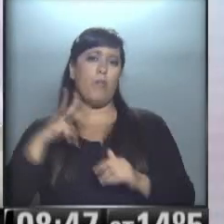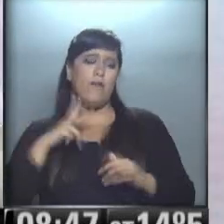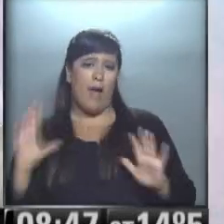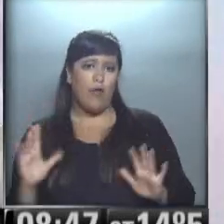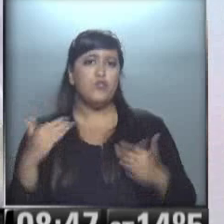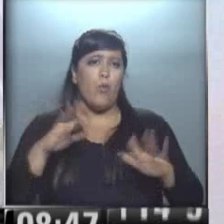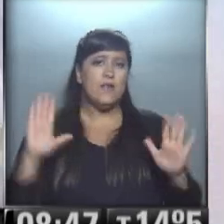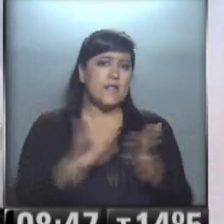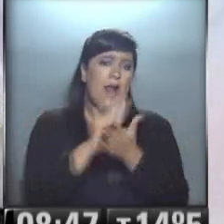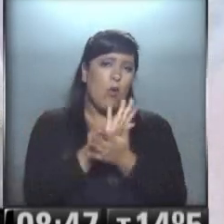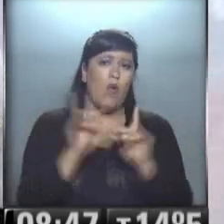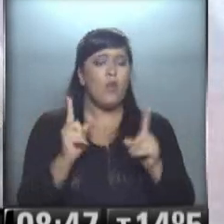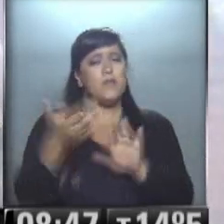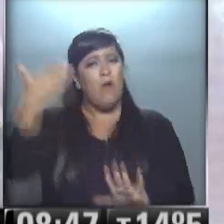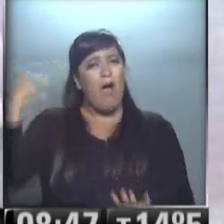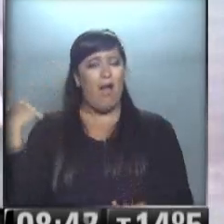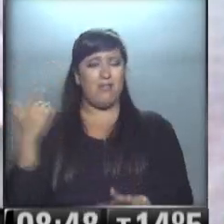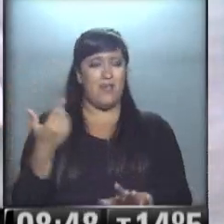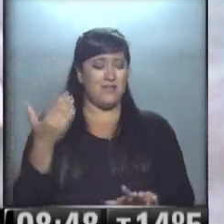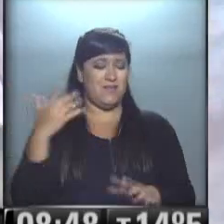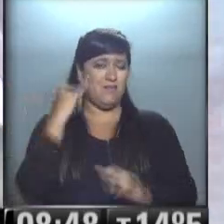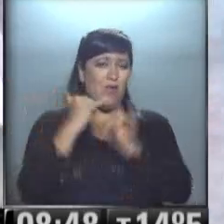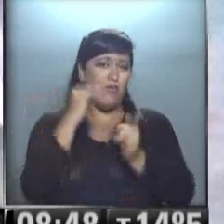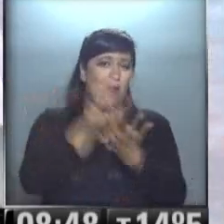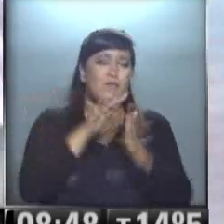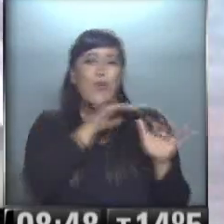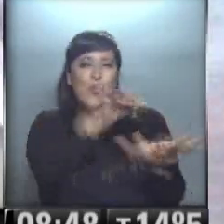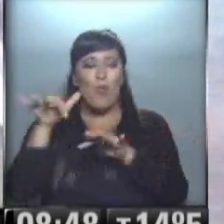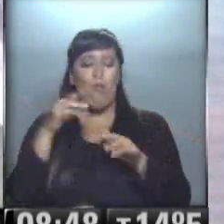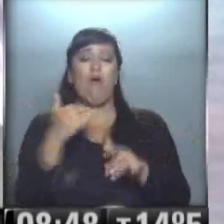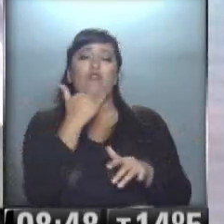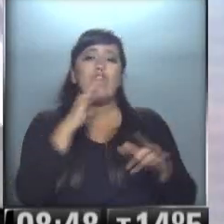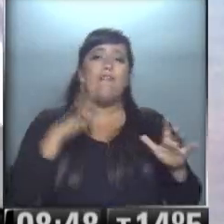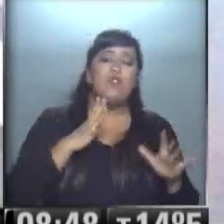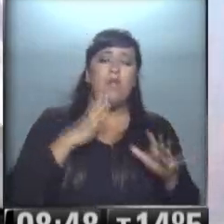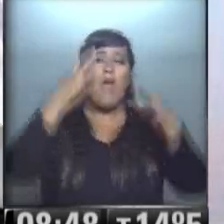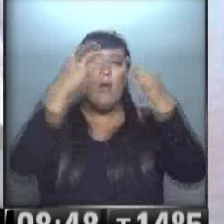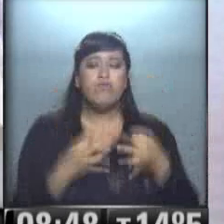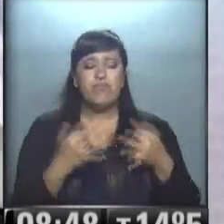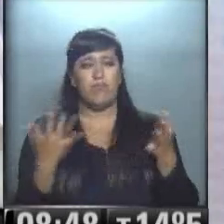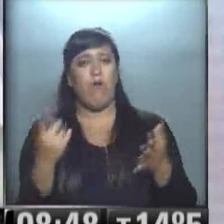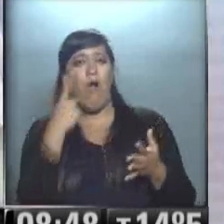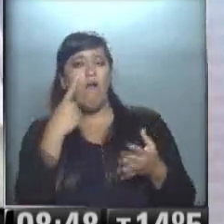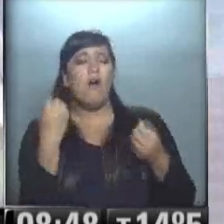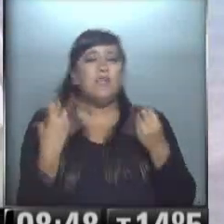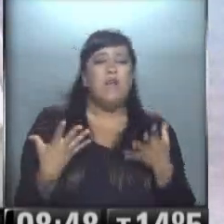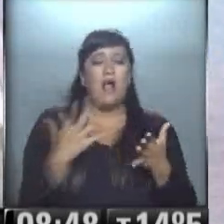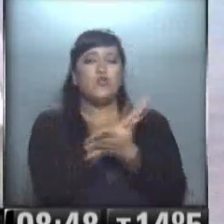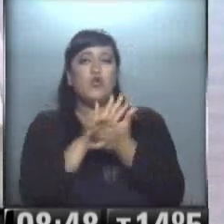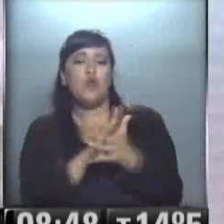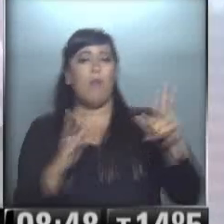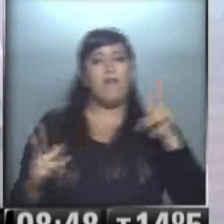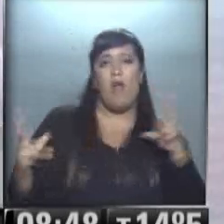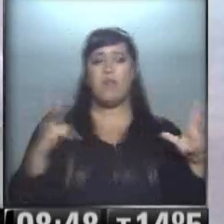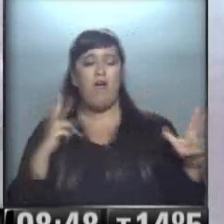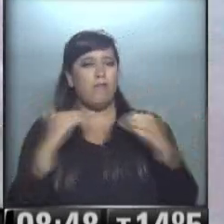que se venía hablando en estas últimas horas que y en realidad no se sabe en este momento en qué instancia está esa posibilidad de acuerdo